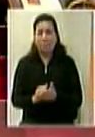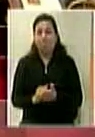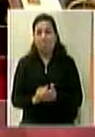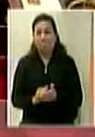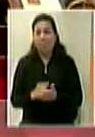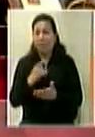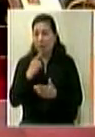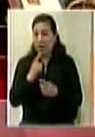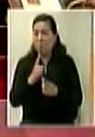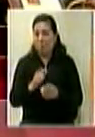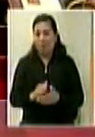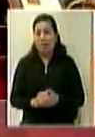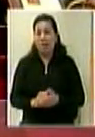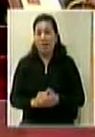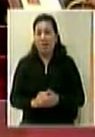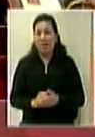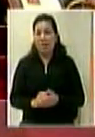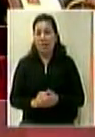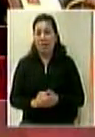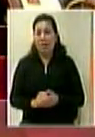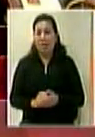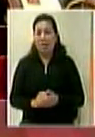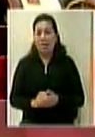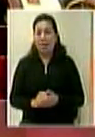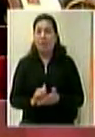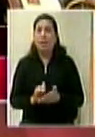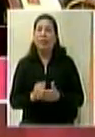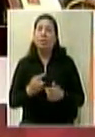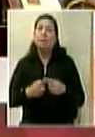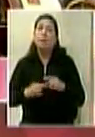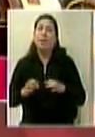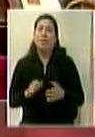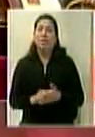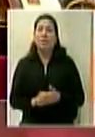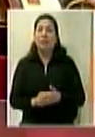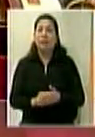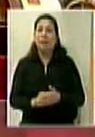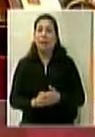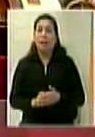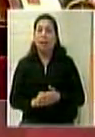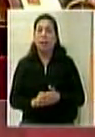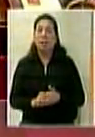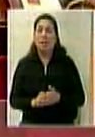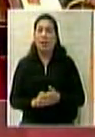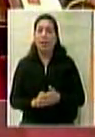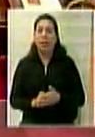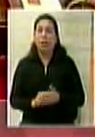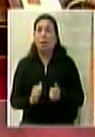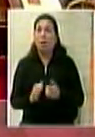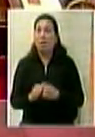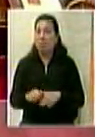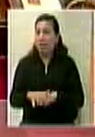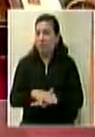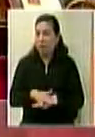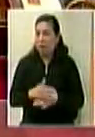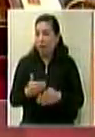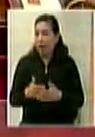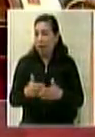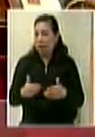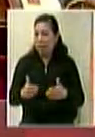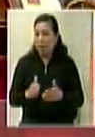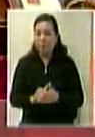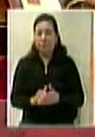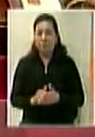prácticamente me hizo una pregunta con respecto a qué se viene haciendo con las gestiones